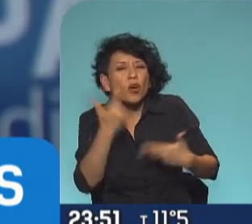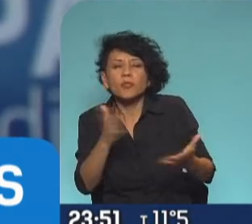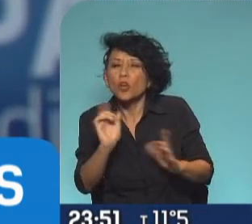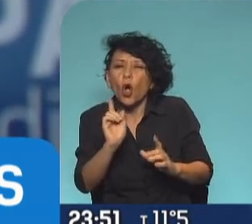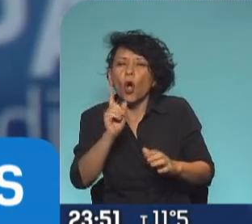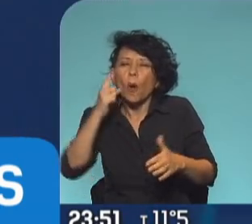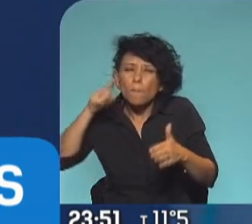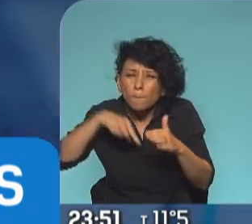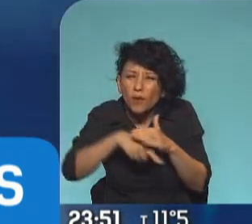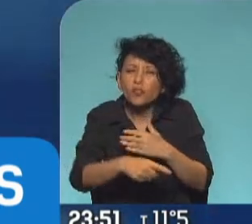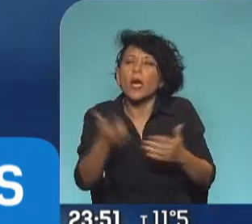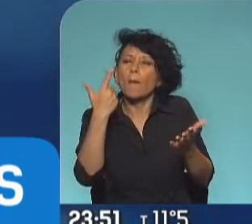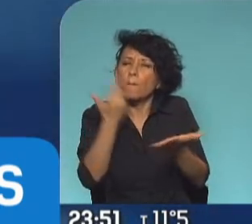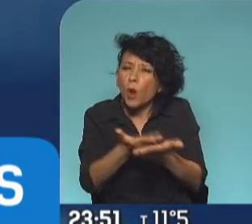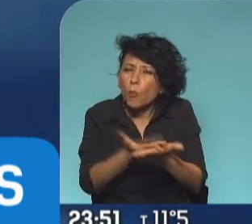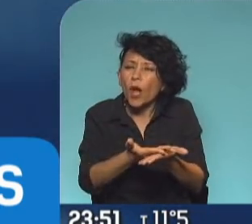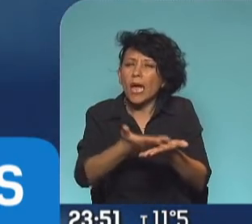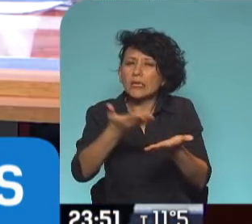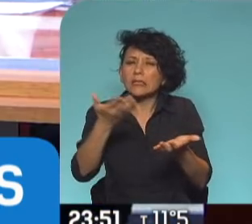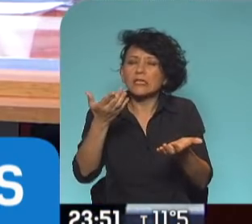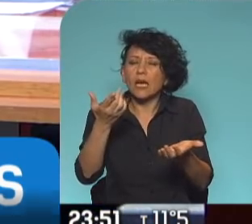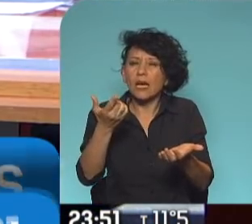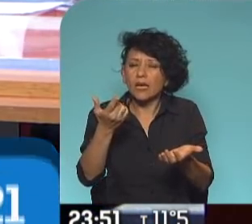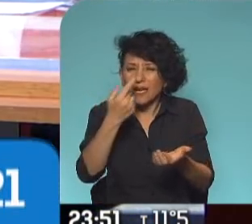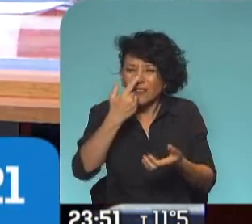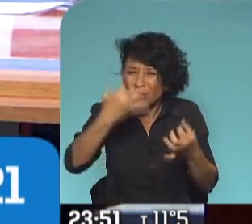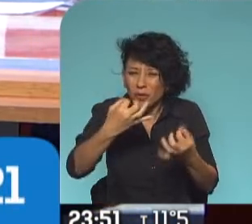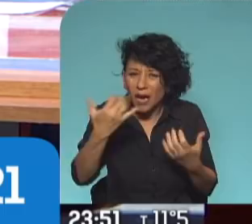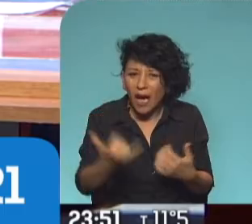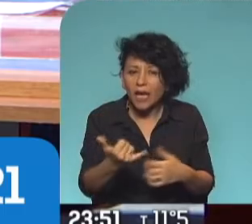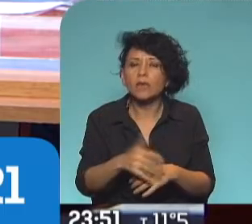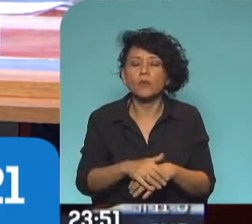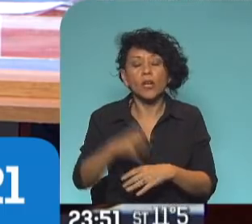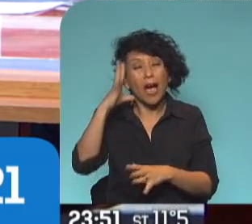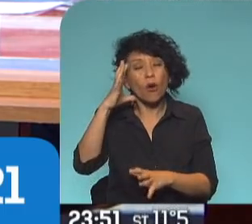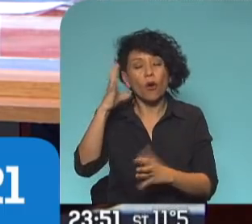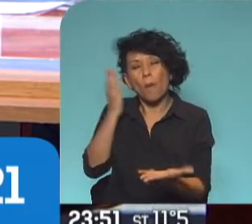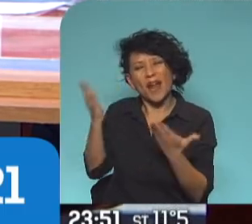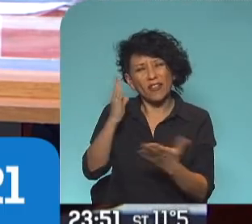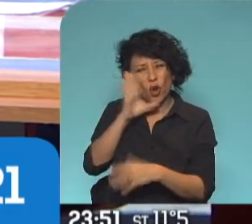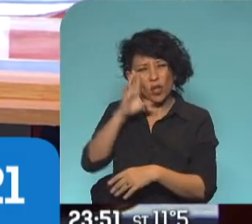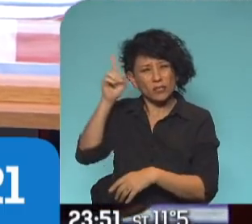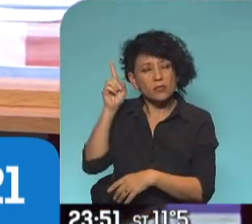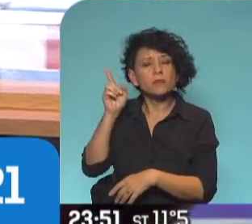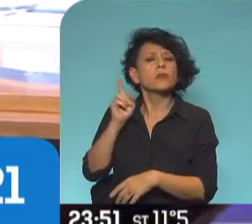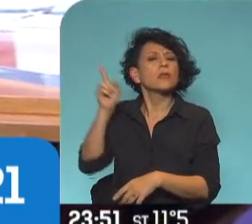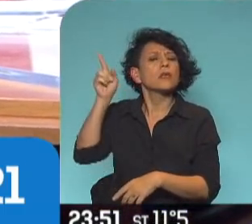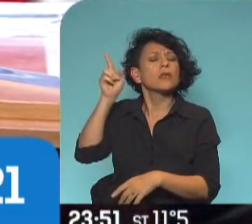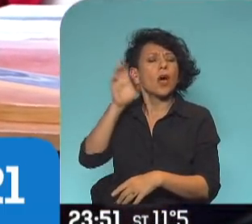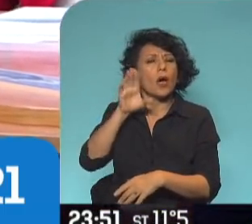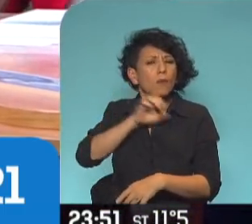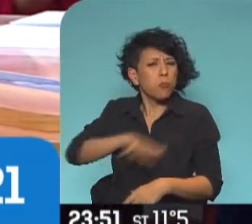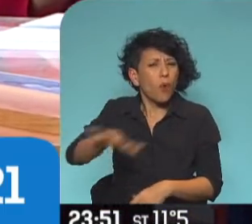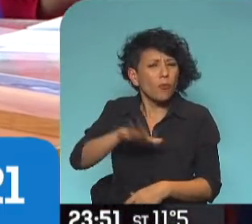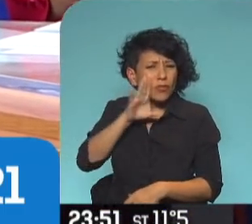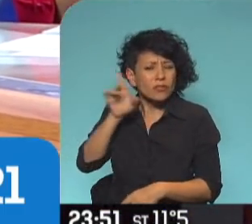de las verdaderas propuestas y bien intencionadas? Totalmente, mira, refiriendo nuevamente al pueblo norteamericano, ellos aceptan cualquier cosa menos